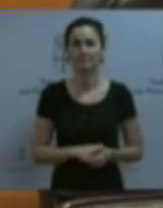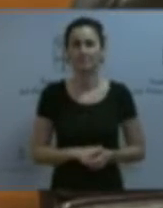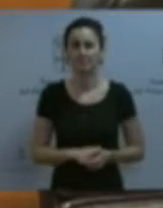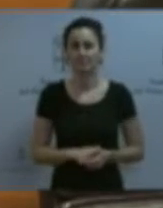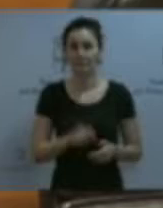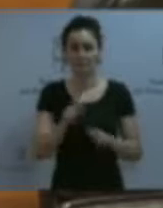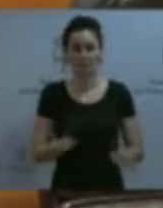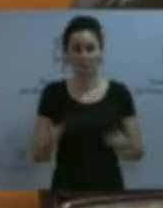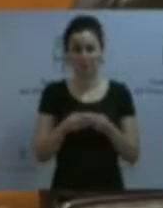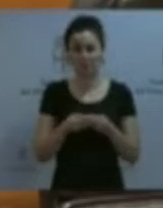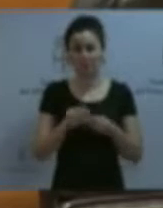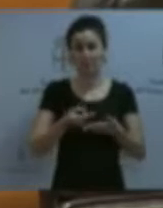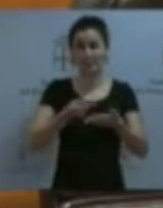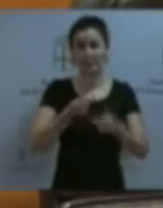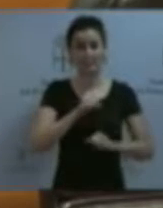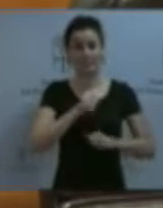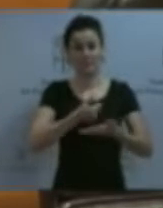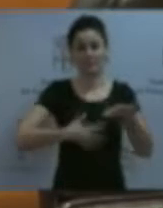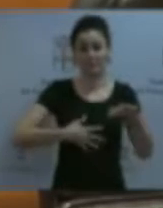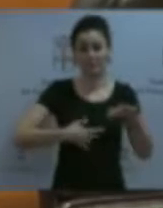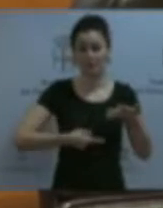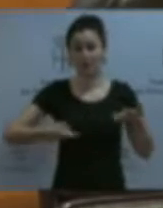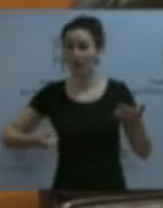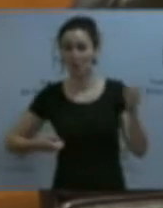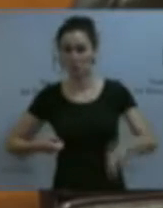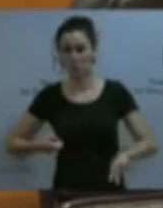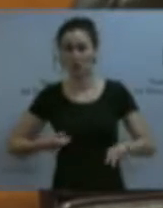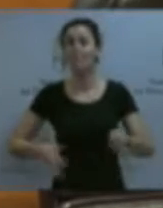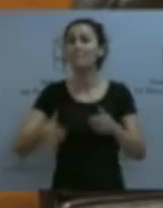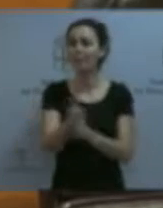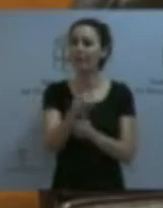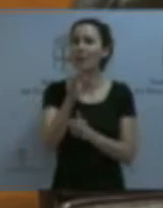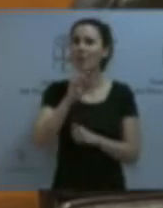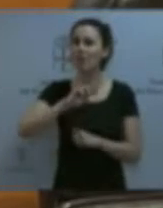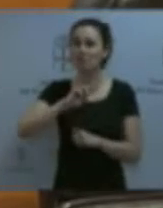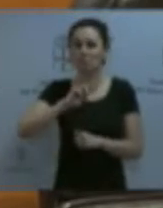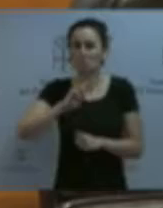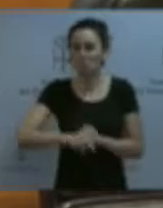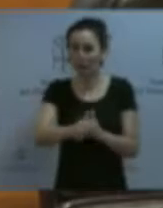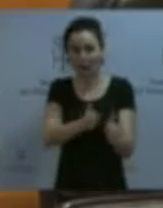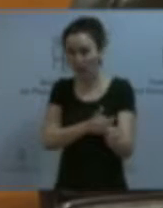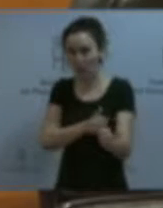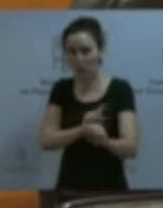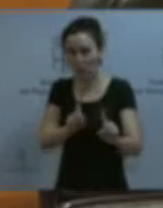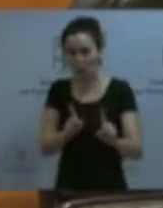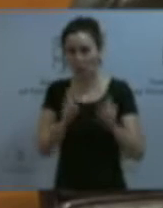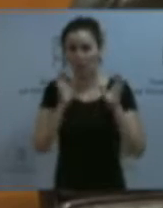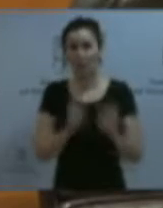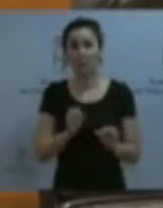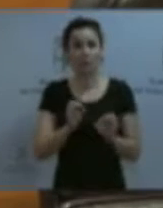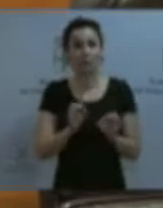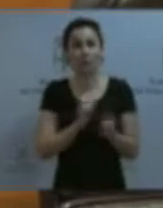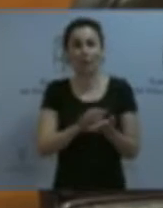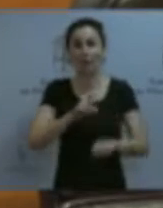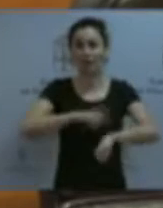son sacados de la lista de espera, no pierden nunca la prioridad y la garantía de tiempo, ya que la organización ha podido intervenirles